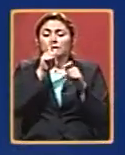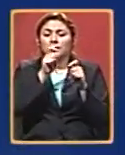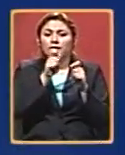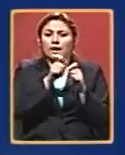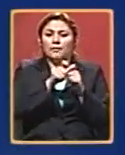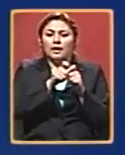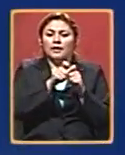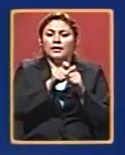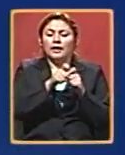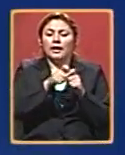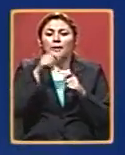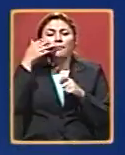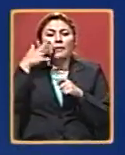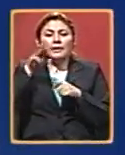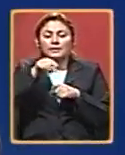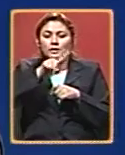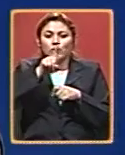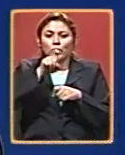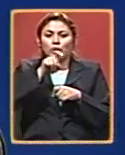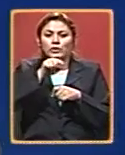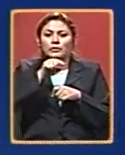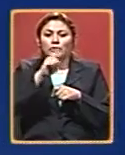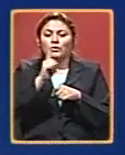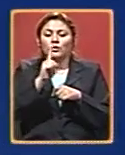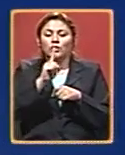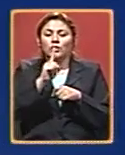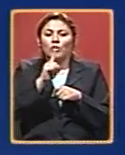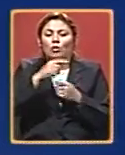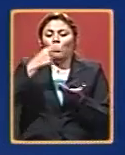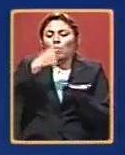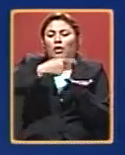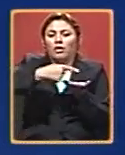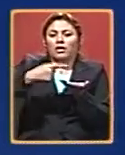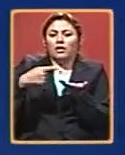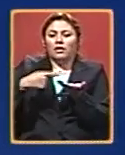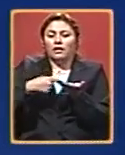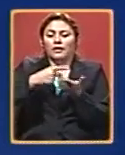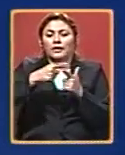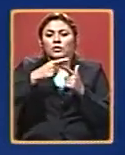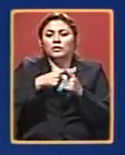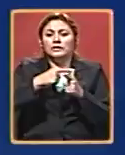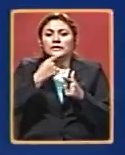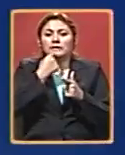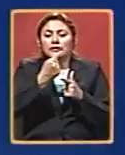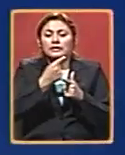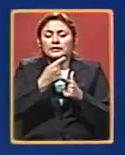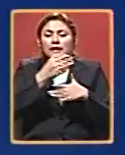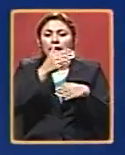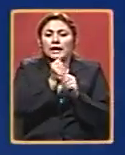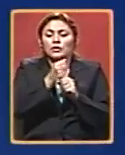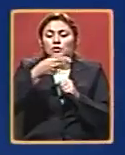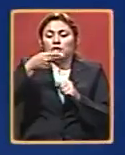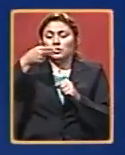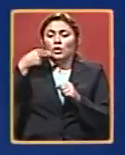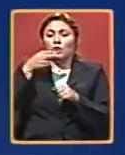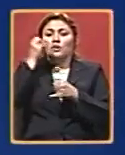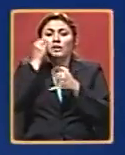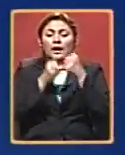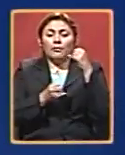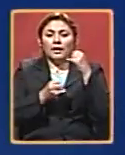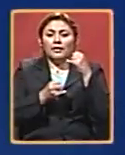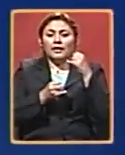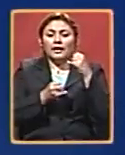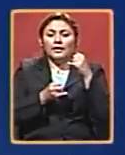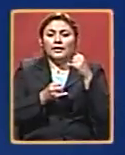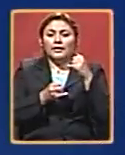me parece que es un cuestionamiento antes que propiciar el debate. Entonces se citan una serie de hechos históricos que al final de cuentas